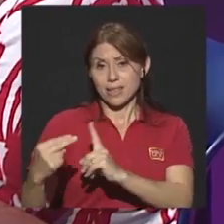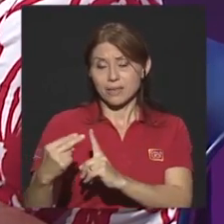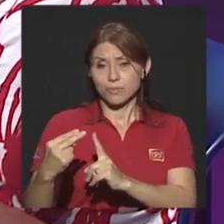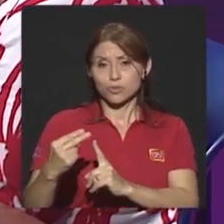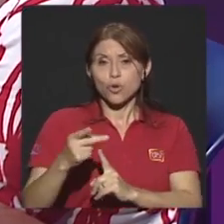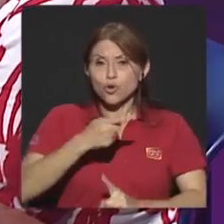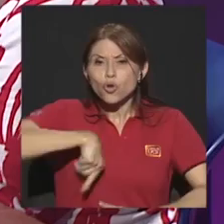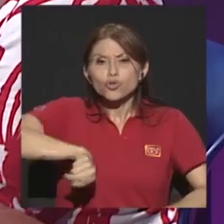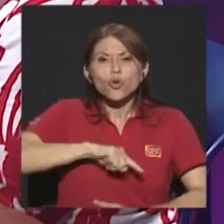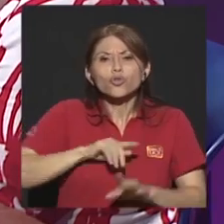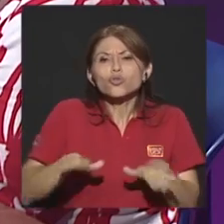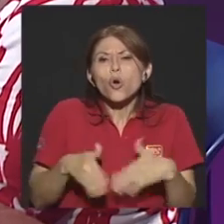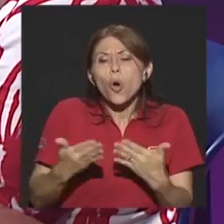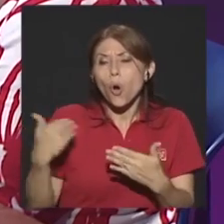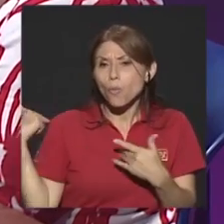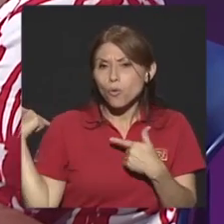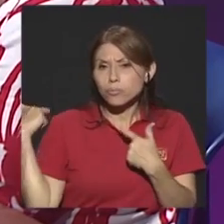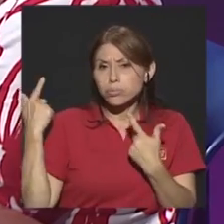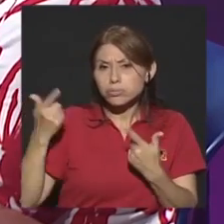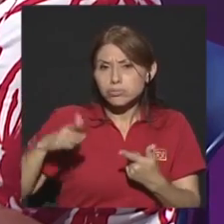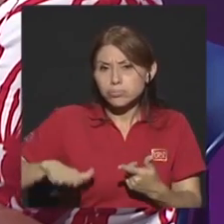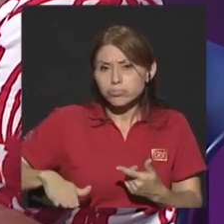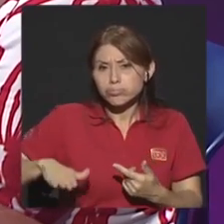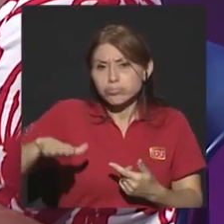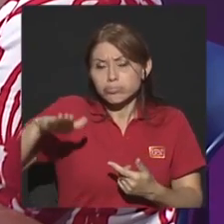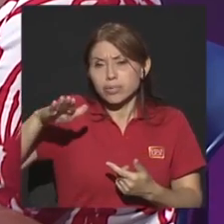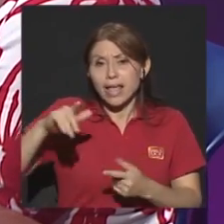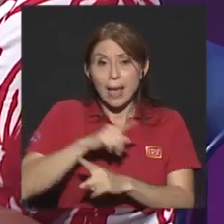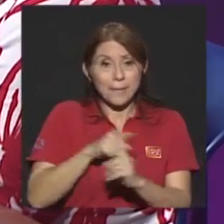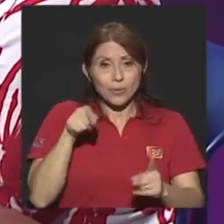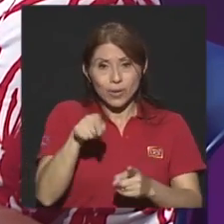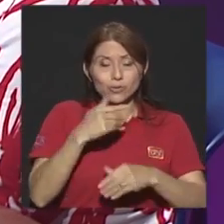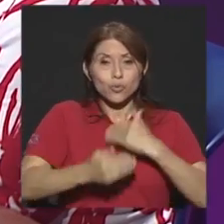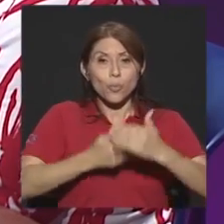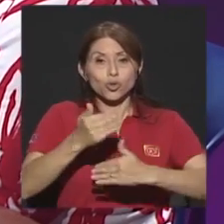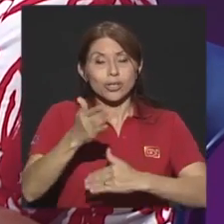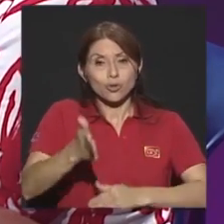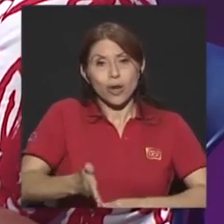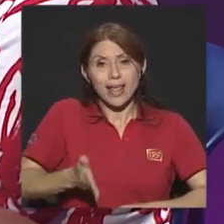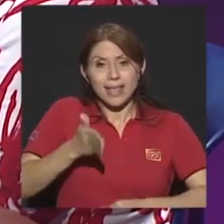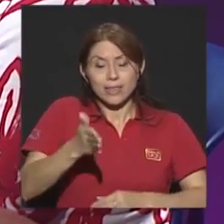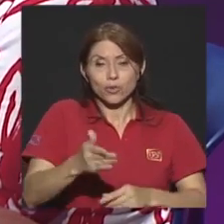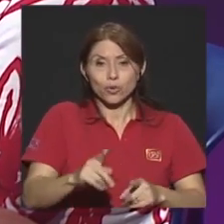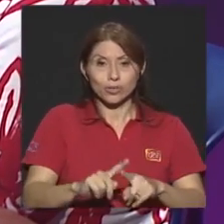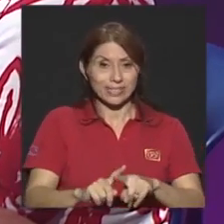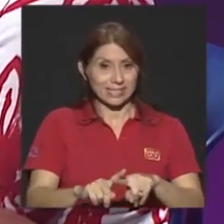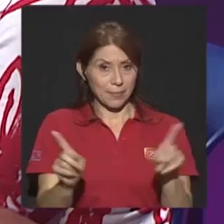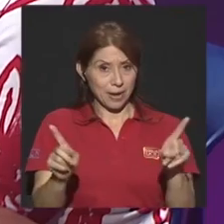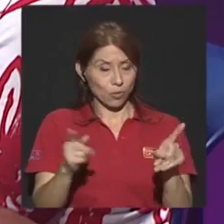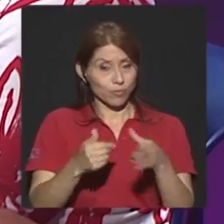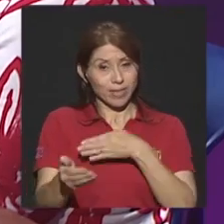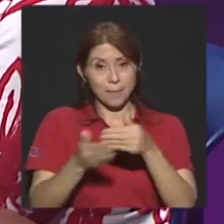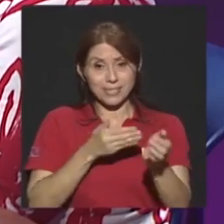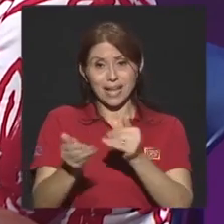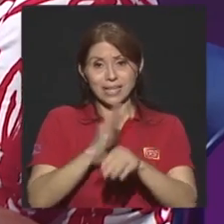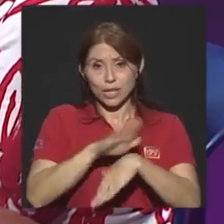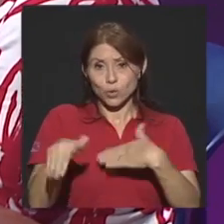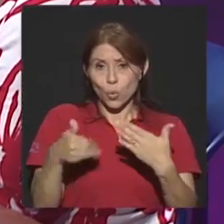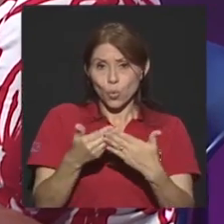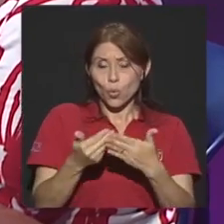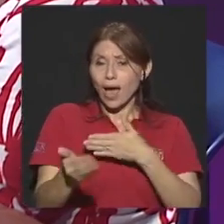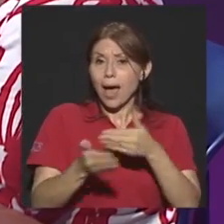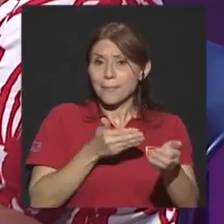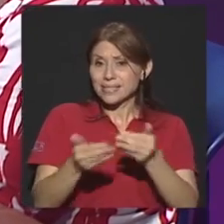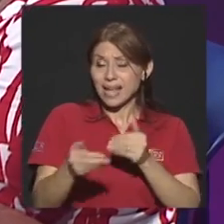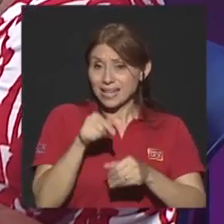socializadas, y eso es un proceso lento. Sin embargo, a pesar de todo y a pesar de este tratamiento, el hecho de que se